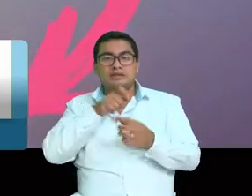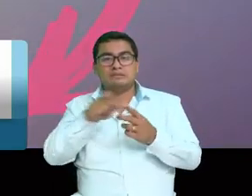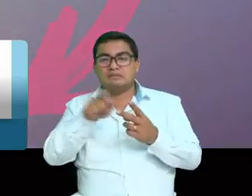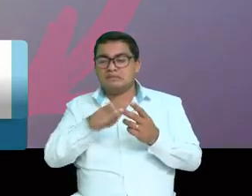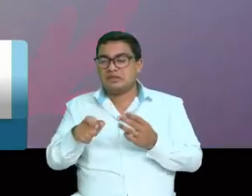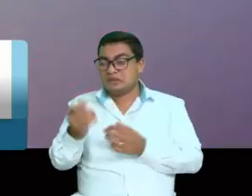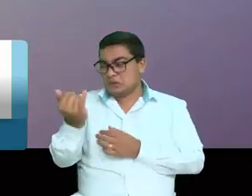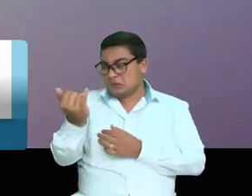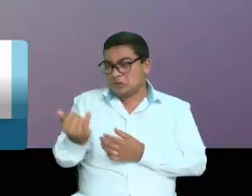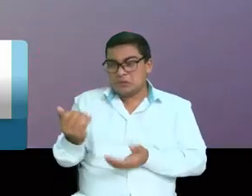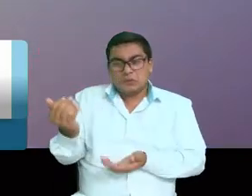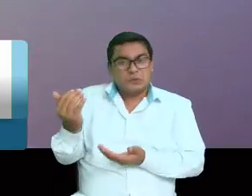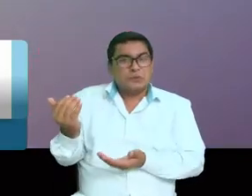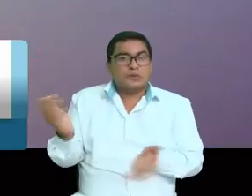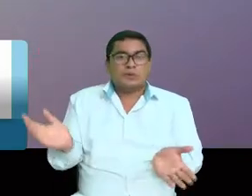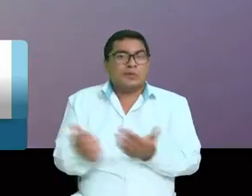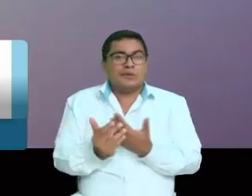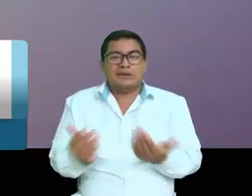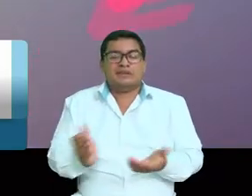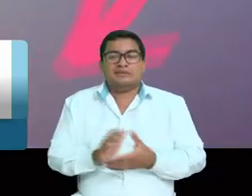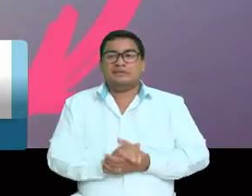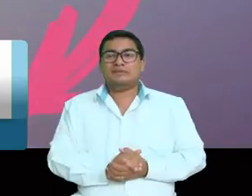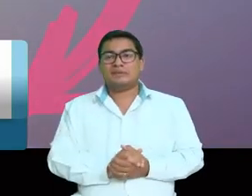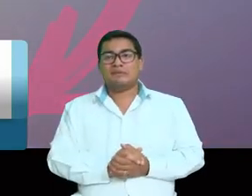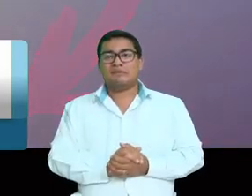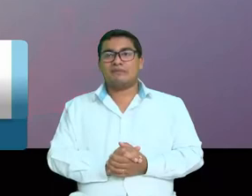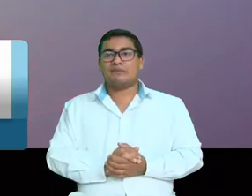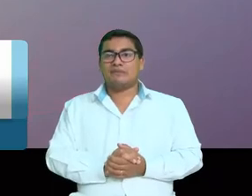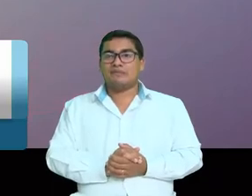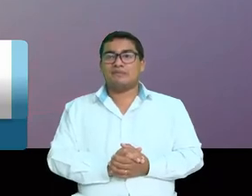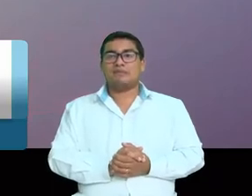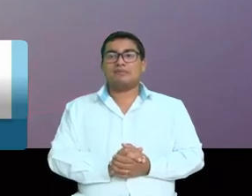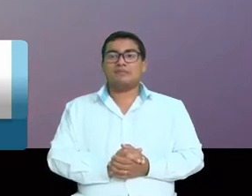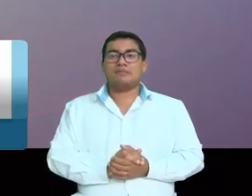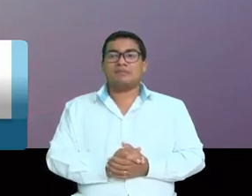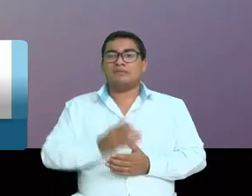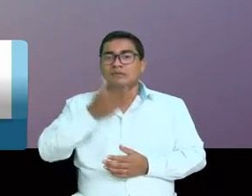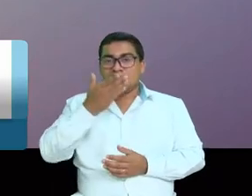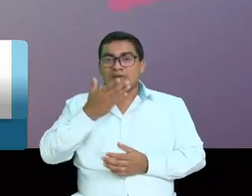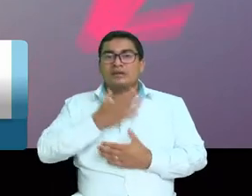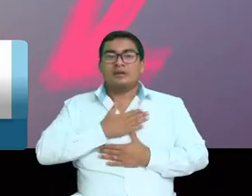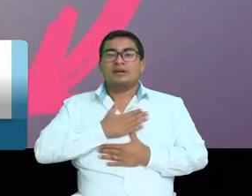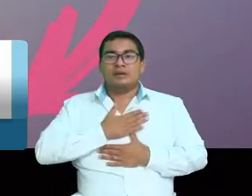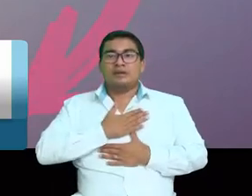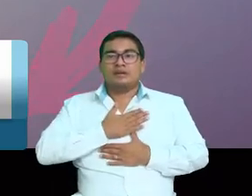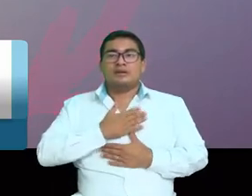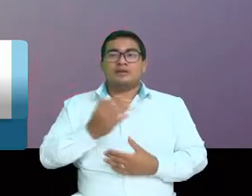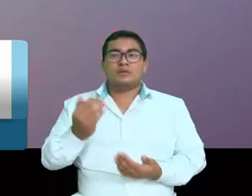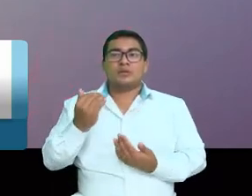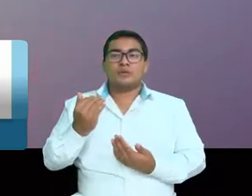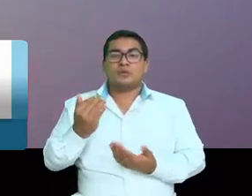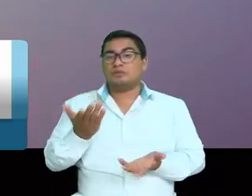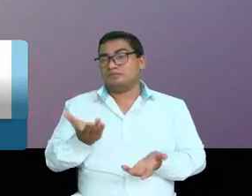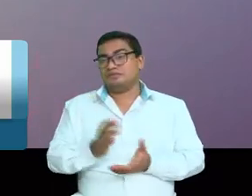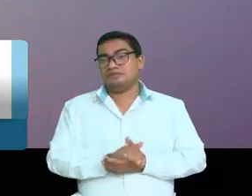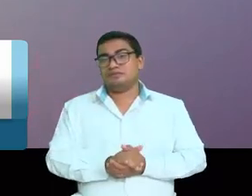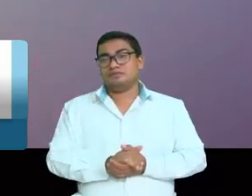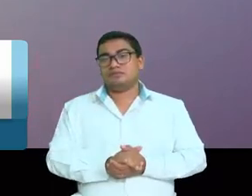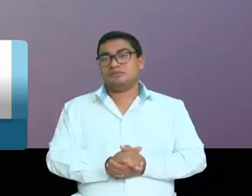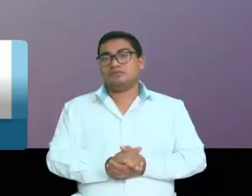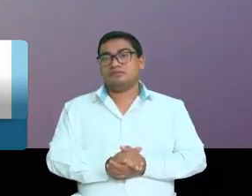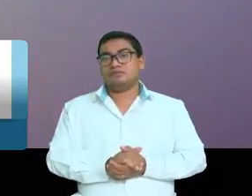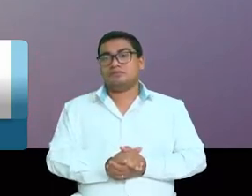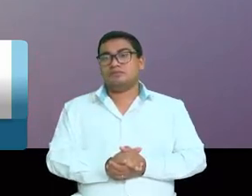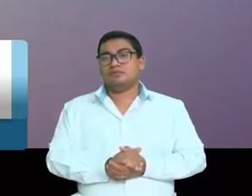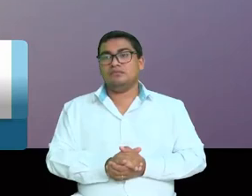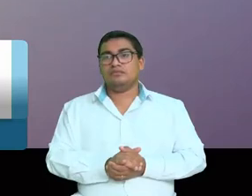mira, no ha ganado peso. Y el niño respira rápido, se cansa durante la alimentación. Y si lo lleva al médico y